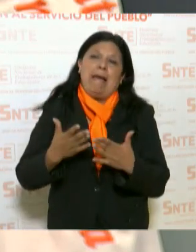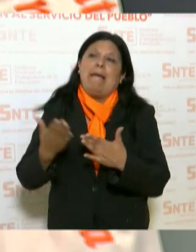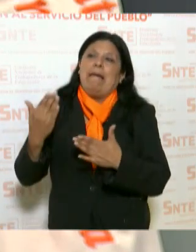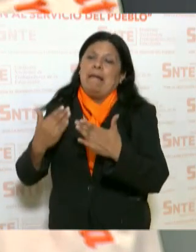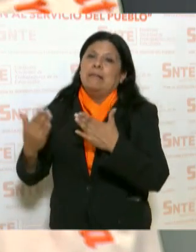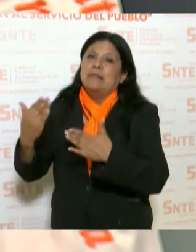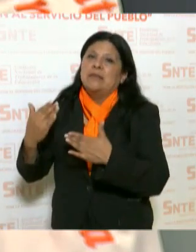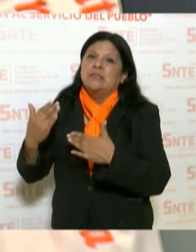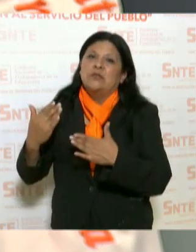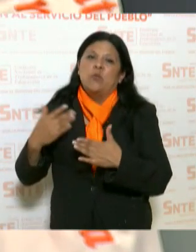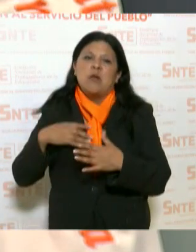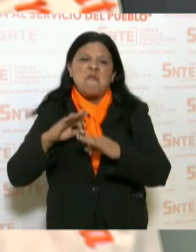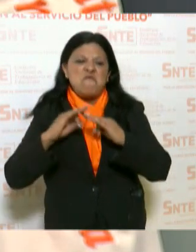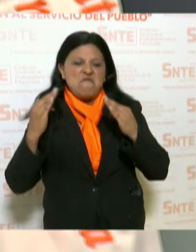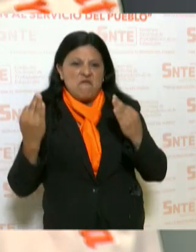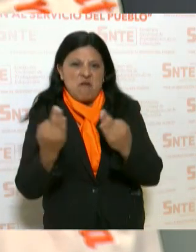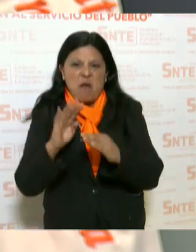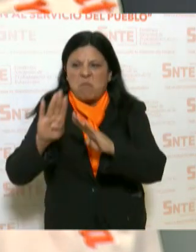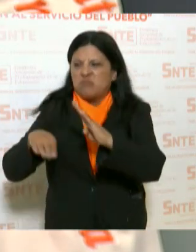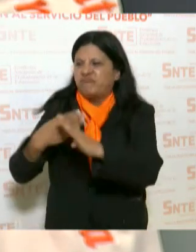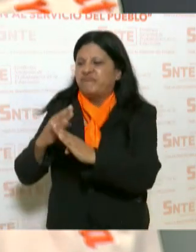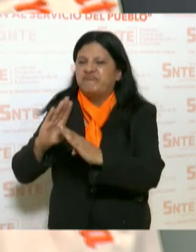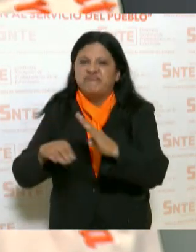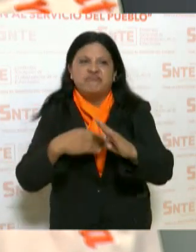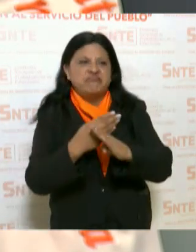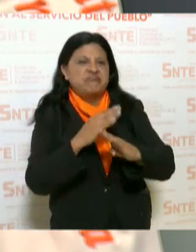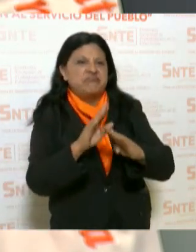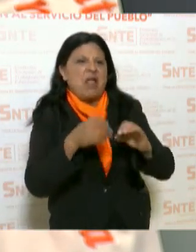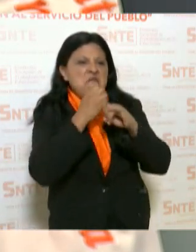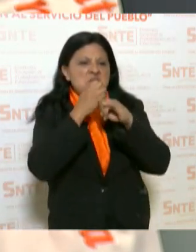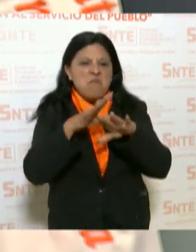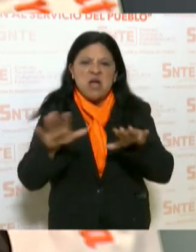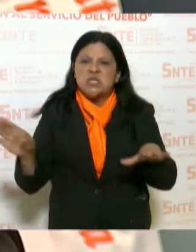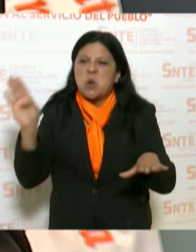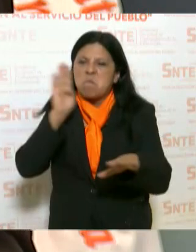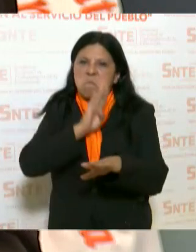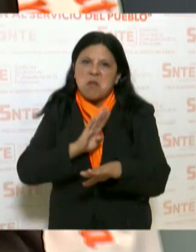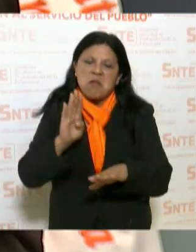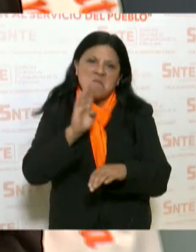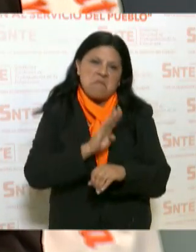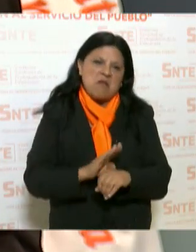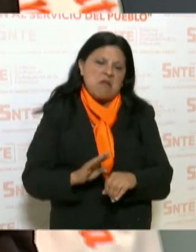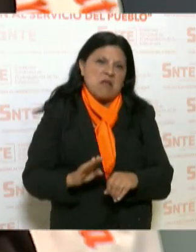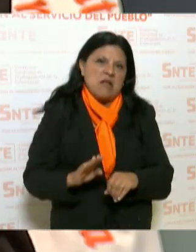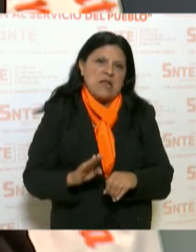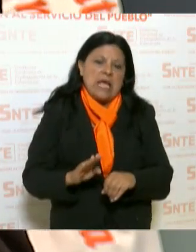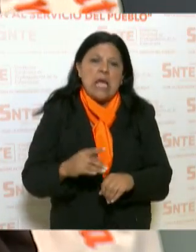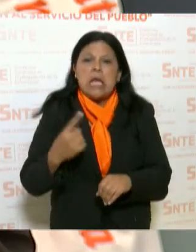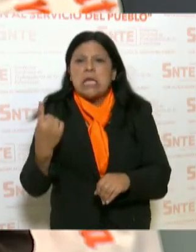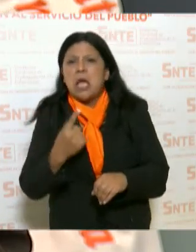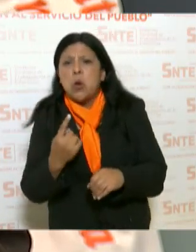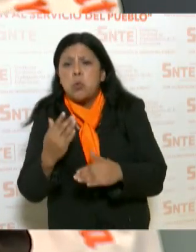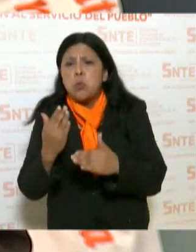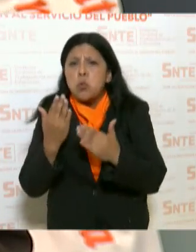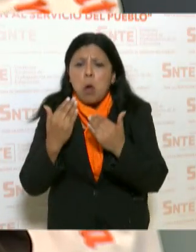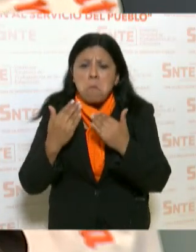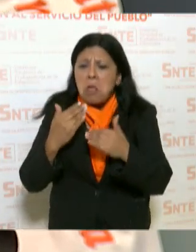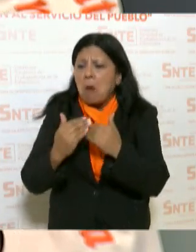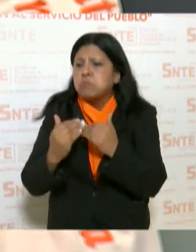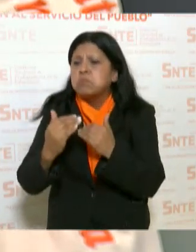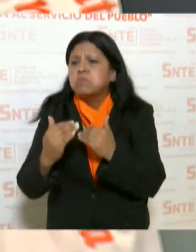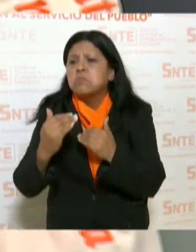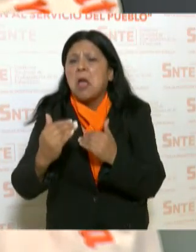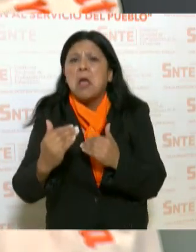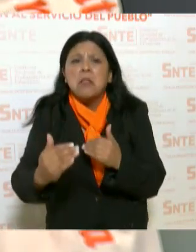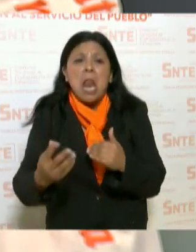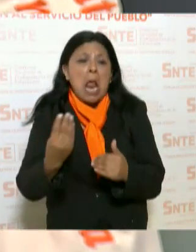Nacional, de que no se avanzaba, de que había rezagos educativos por